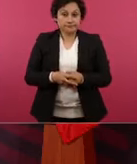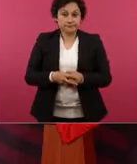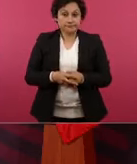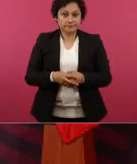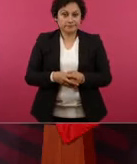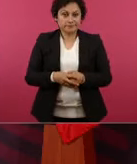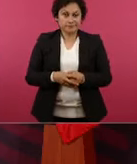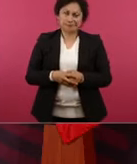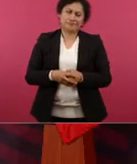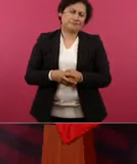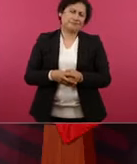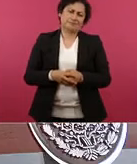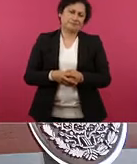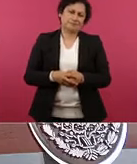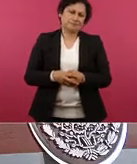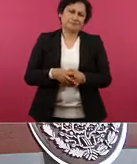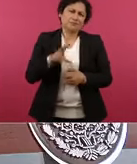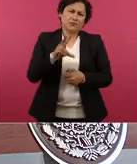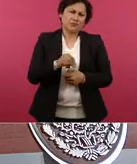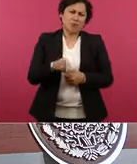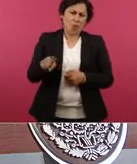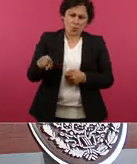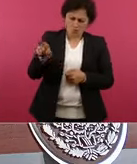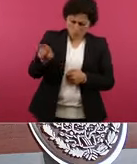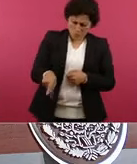No, no, él no cree eso.